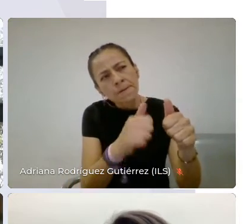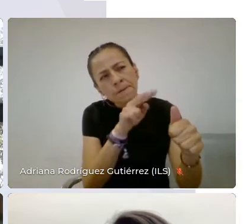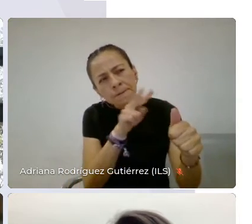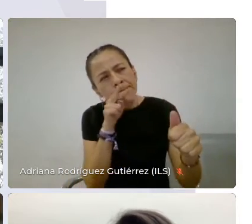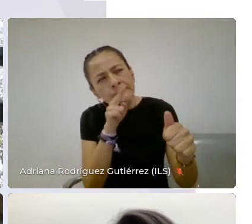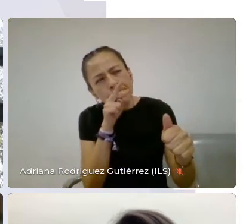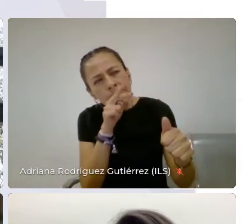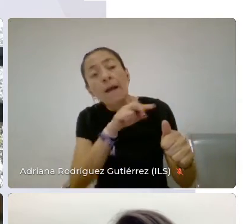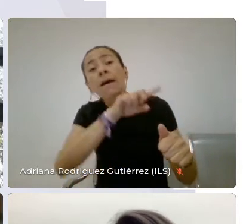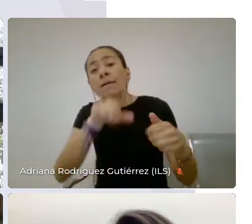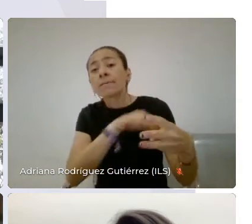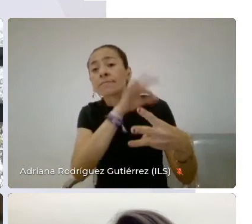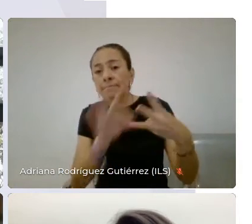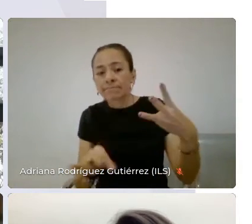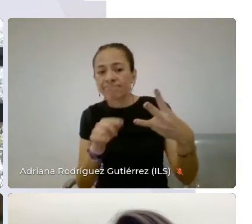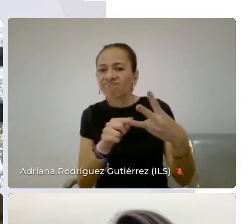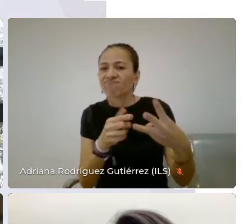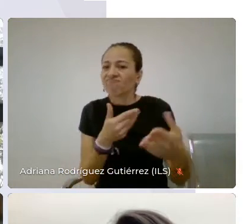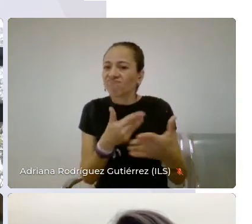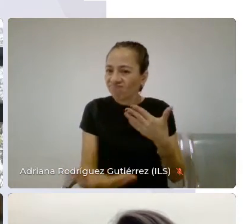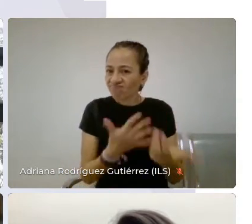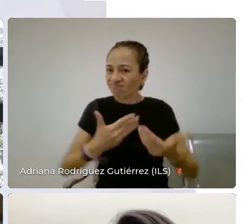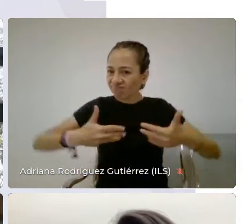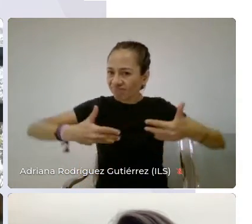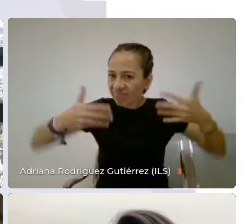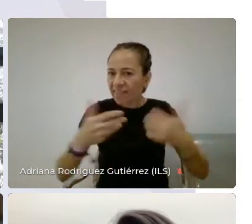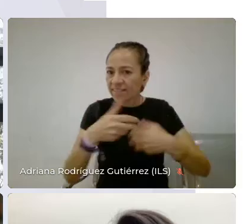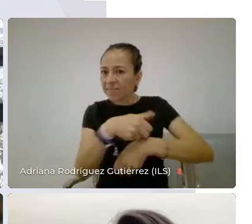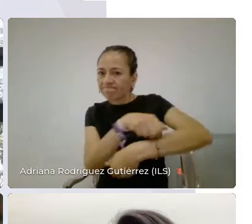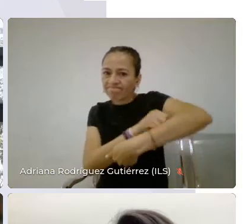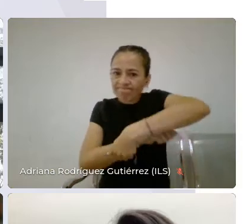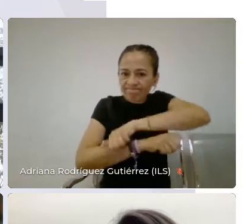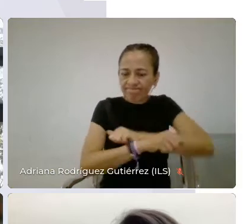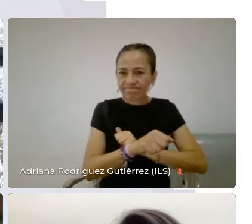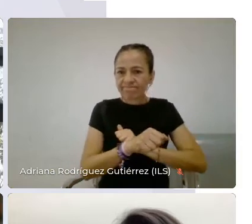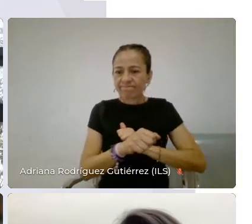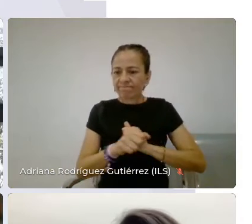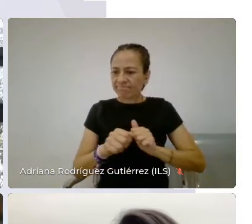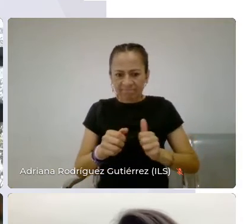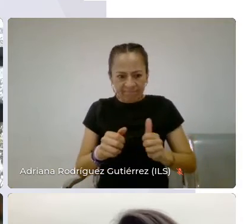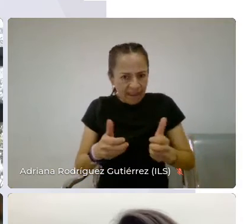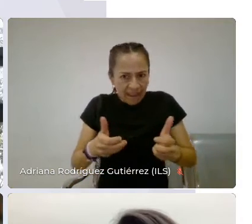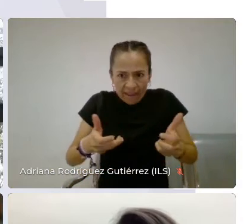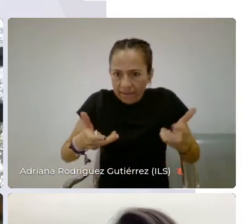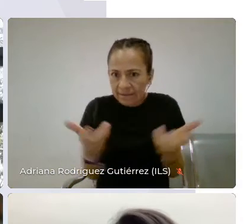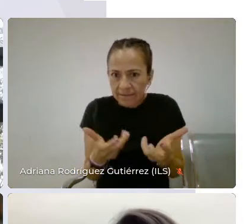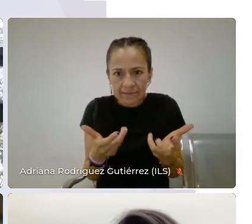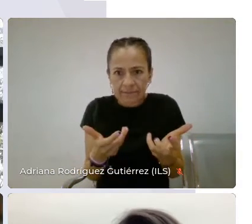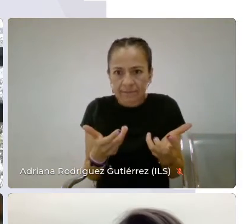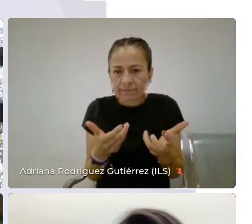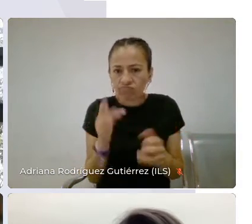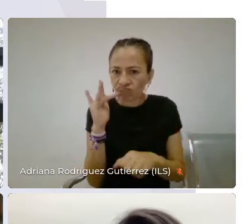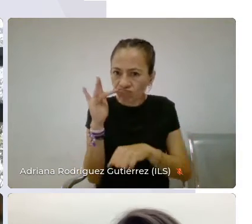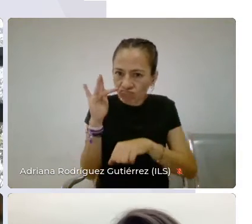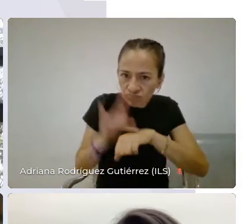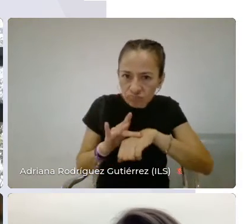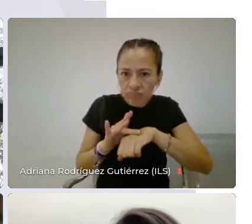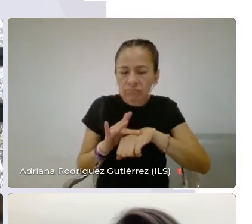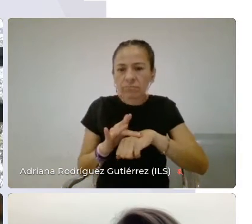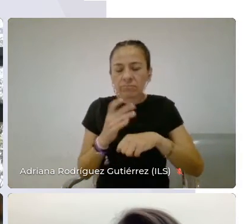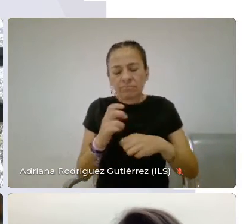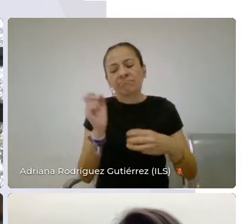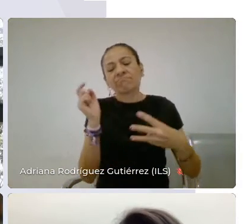a la acción, ponerlas a prueba, testearlas, atarlas, etcétera. Eso, digamos que a mí me queda eso